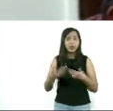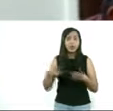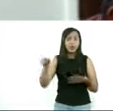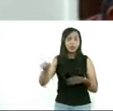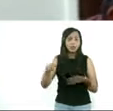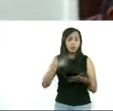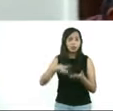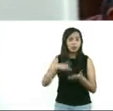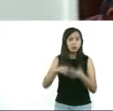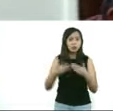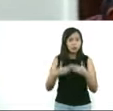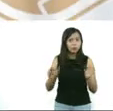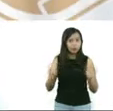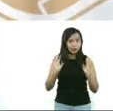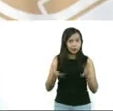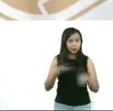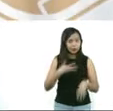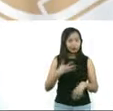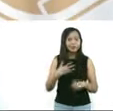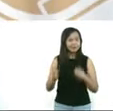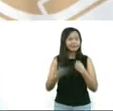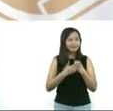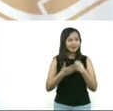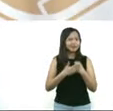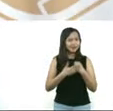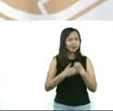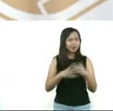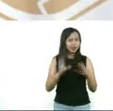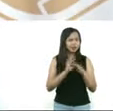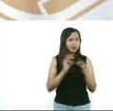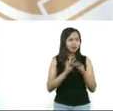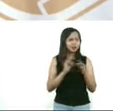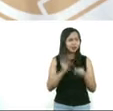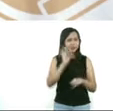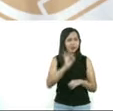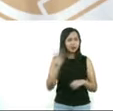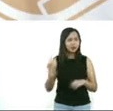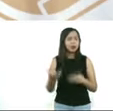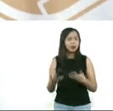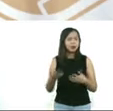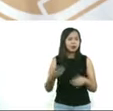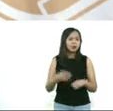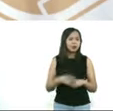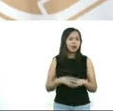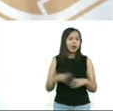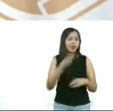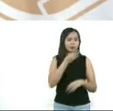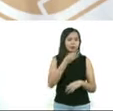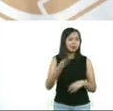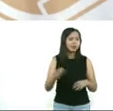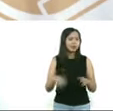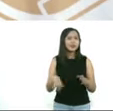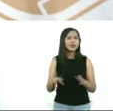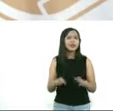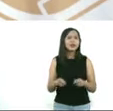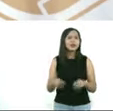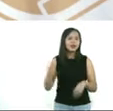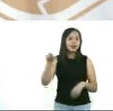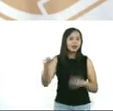de esta área para el ajolote? Sí, ya se los damos. Ahora que pase la veda, Semana Santa, ya les decimos el calendario